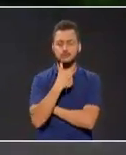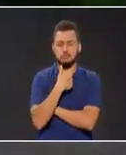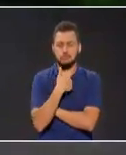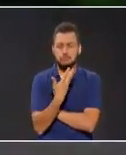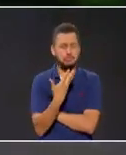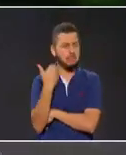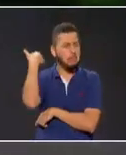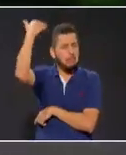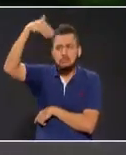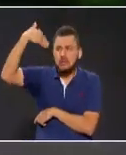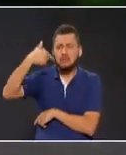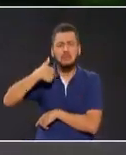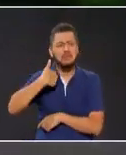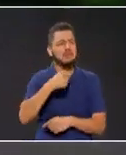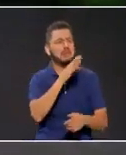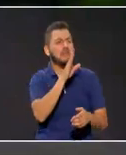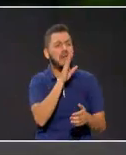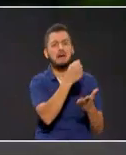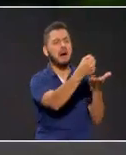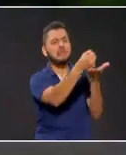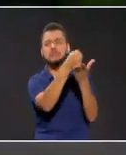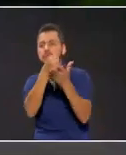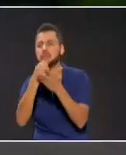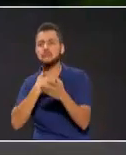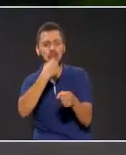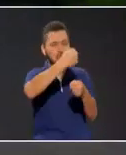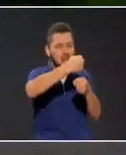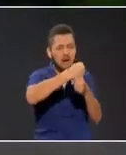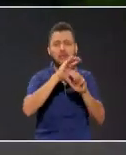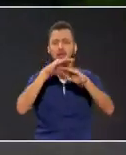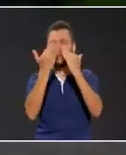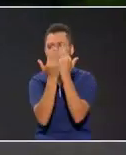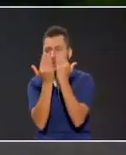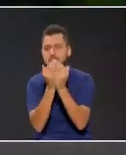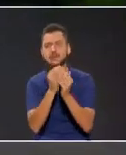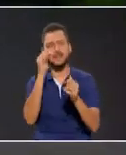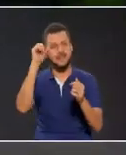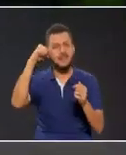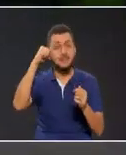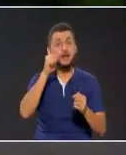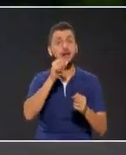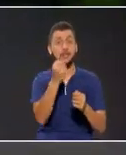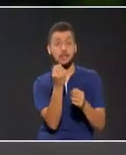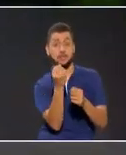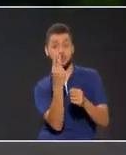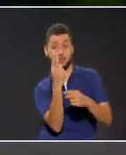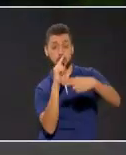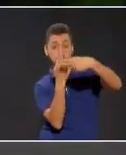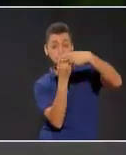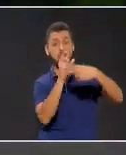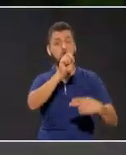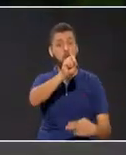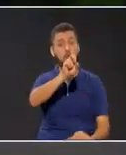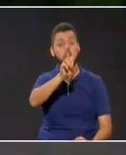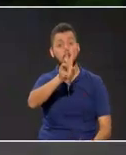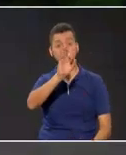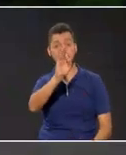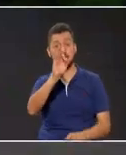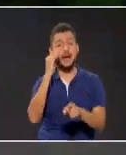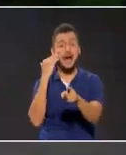sus problemas. Por ejemplo, la línea de atención 123 Mujer es muy importante que la conozcan todos, pero hay